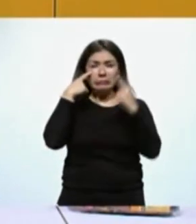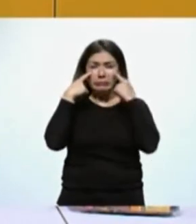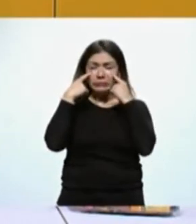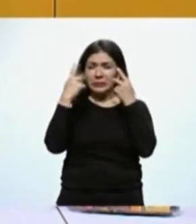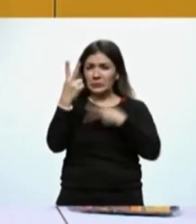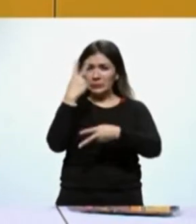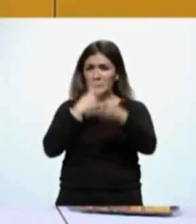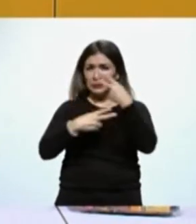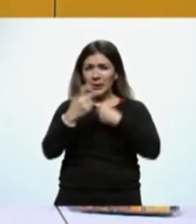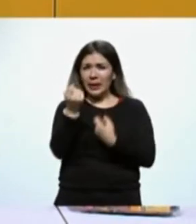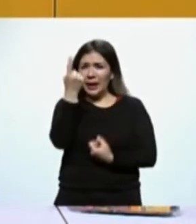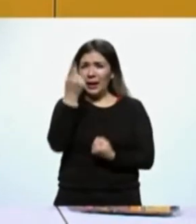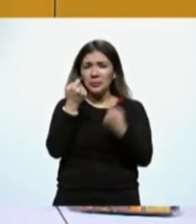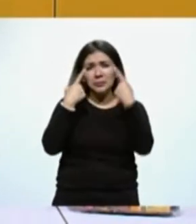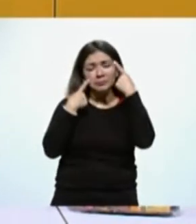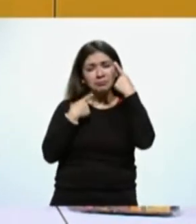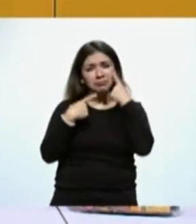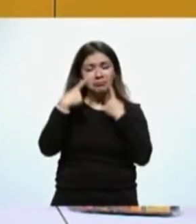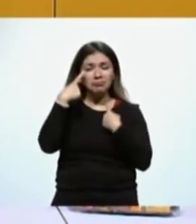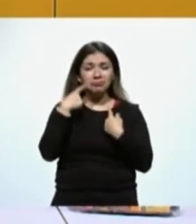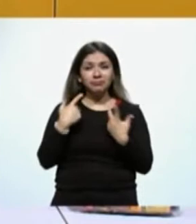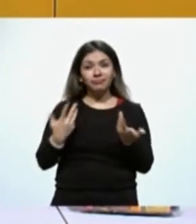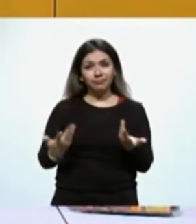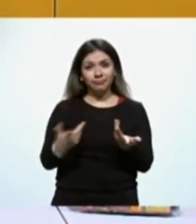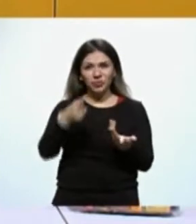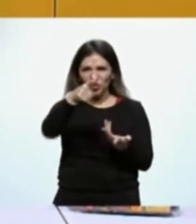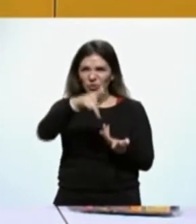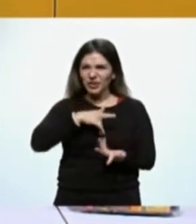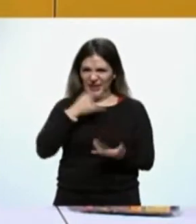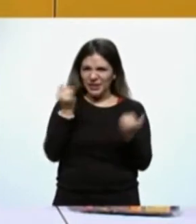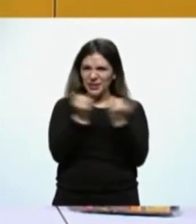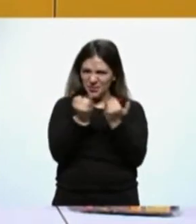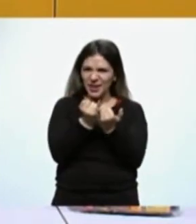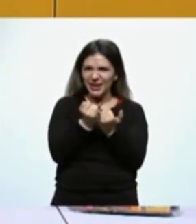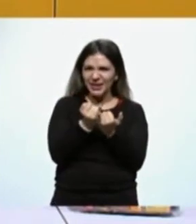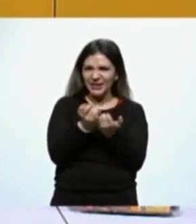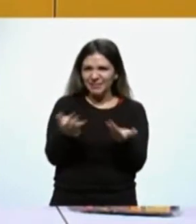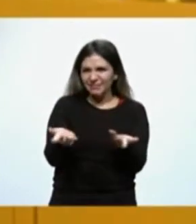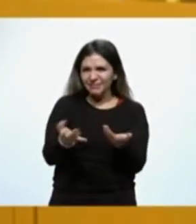y provocan que algunas lágrimas se asomen. ¿Te pasó lo mismo a ti?